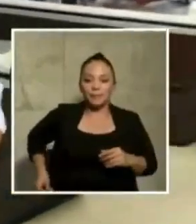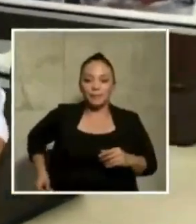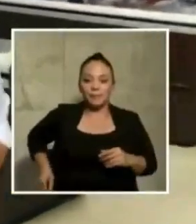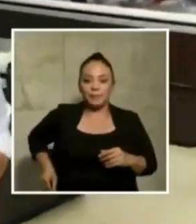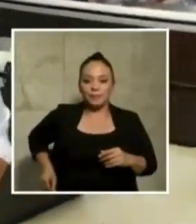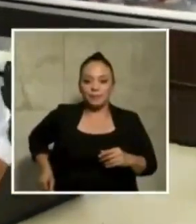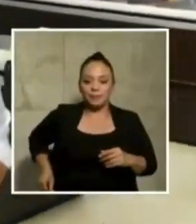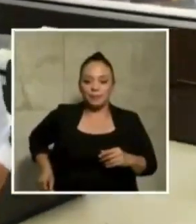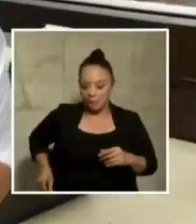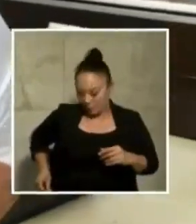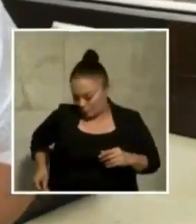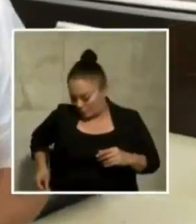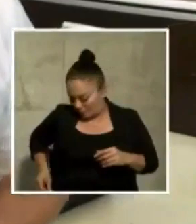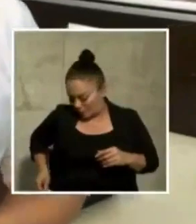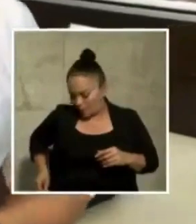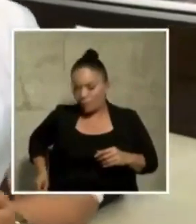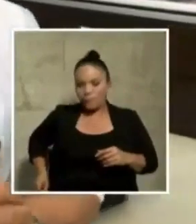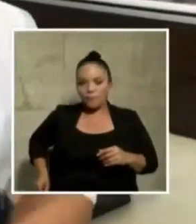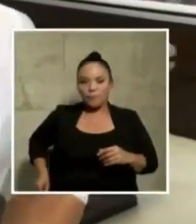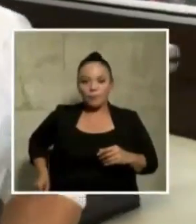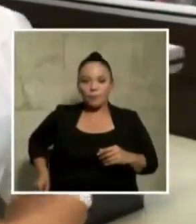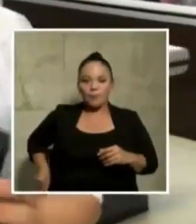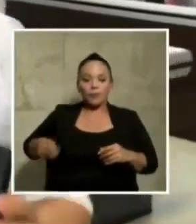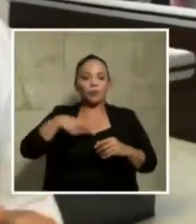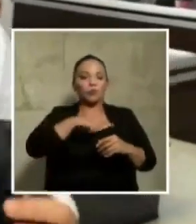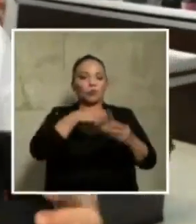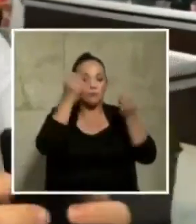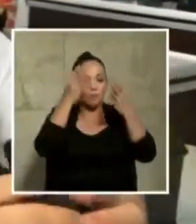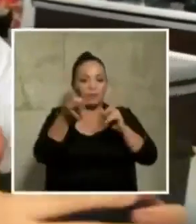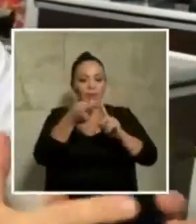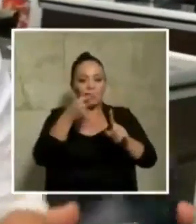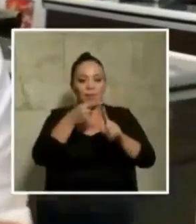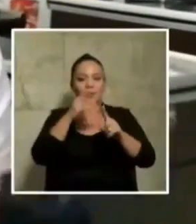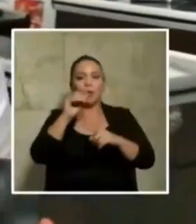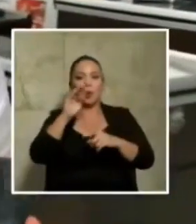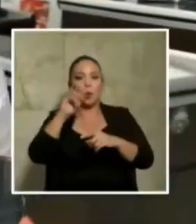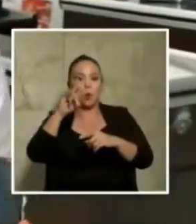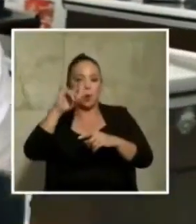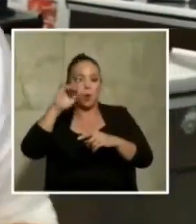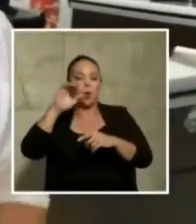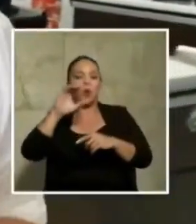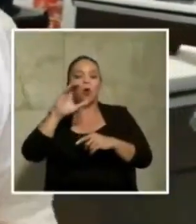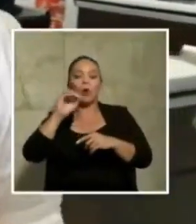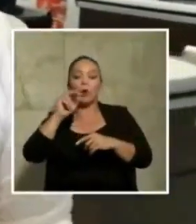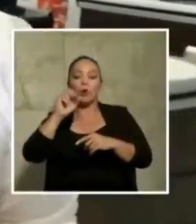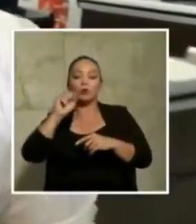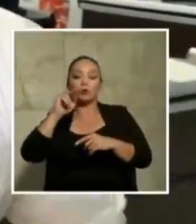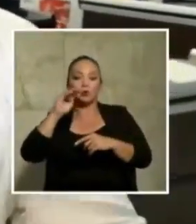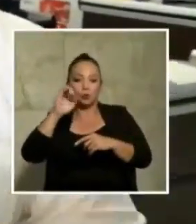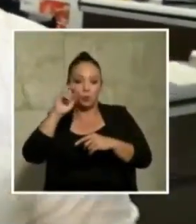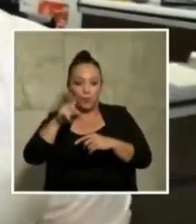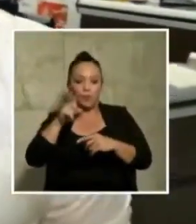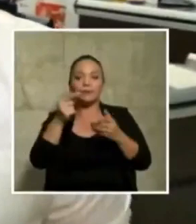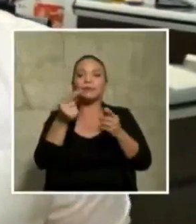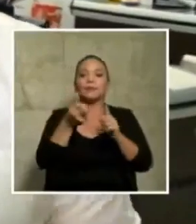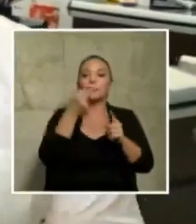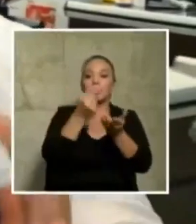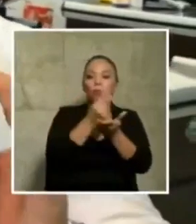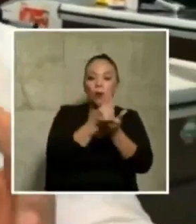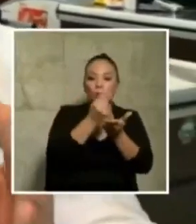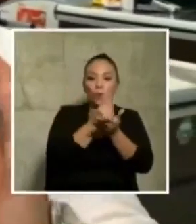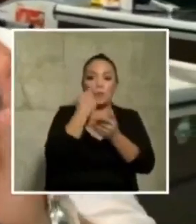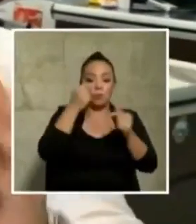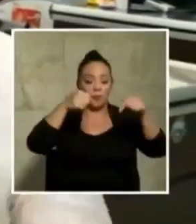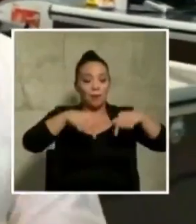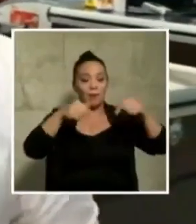desde Consumax, en Barrio El Carmen de Goicoechea, porque para una canasta de productos que seleccionamos, este fue uno